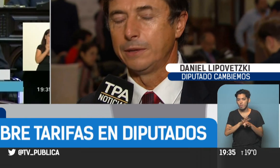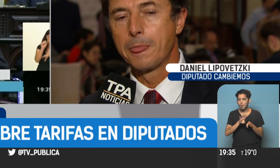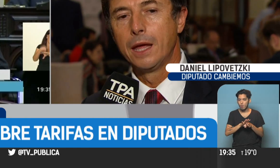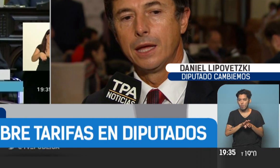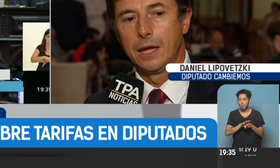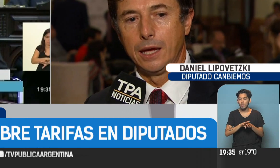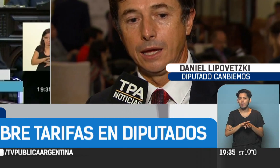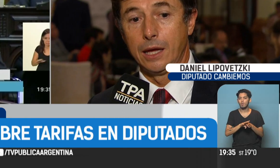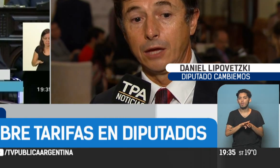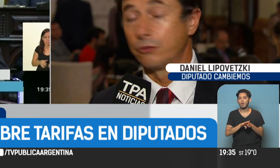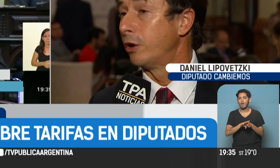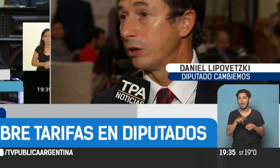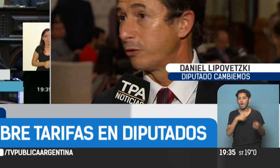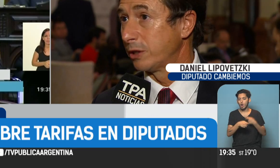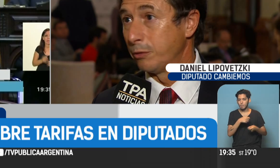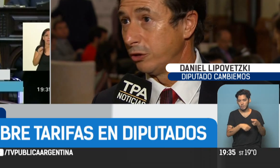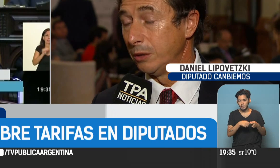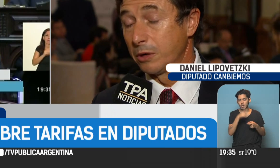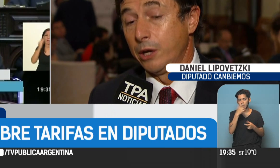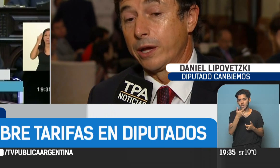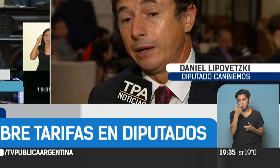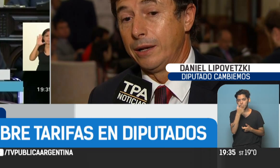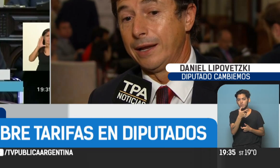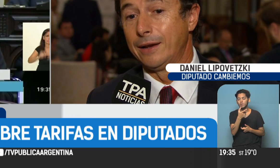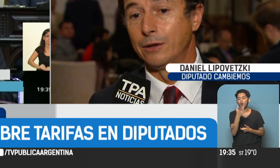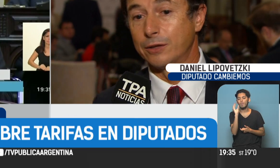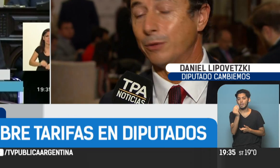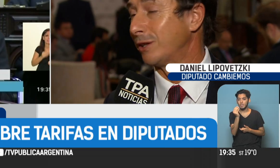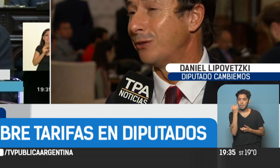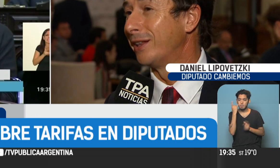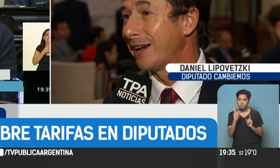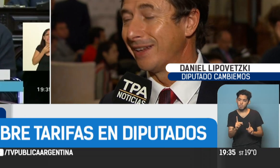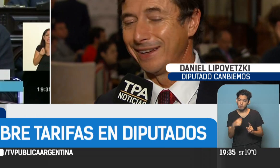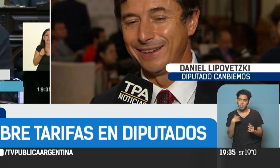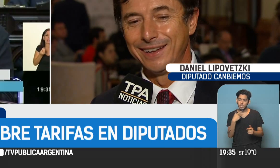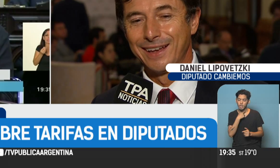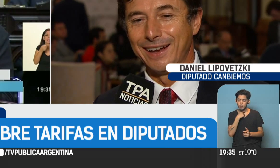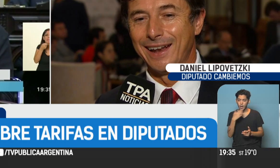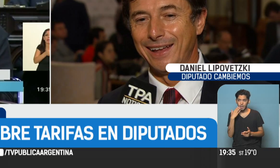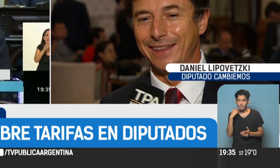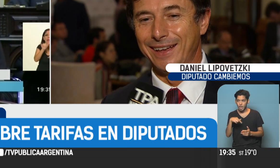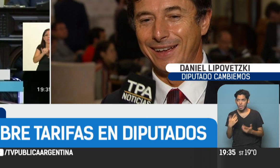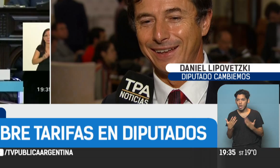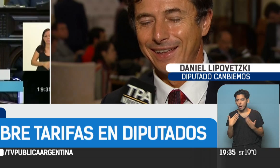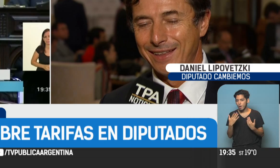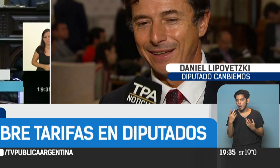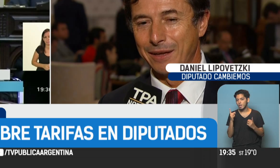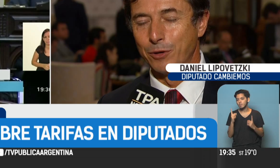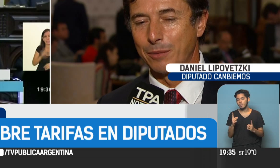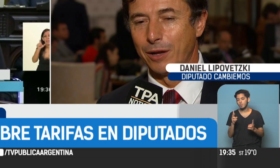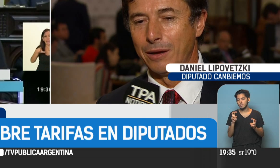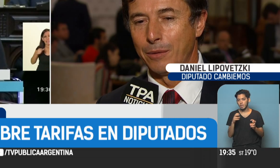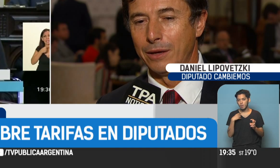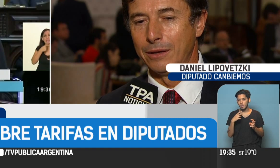con Brasil. Esos fueron todos proyectos positivos. Creo que lo que estamos tratando la tarde, que es la ley de